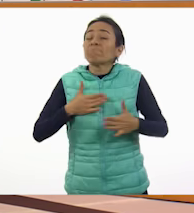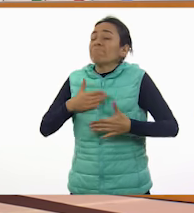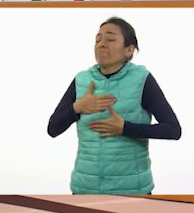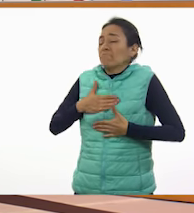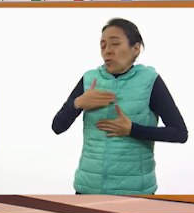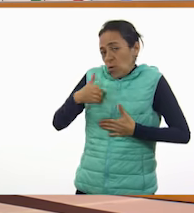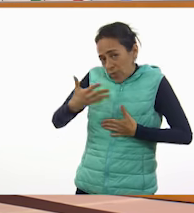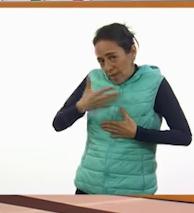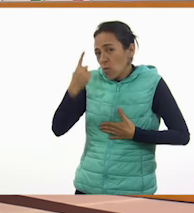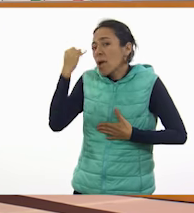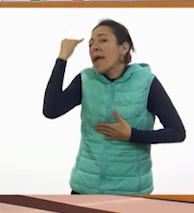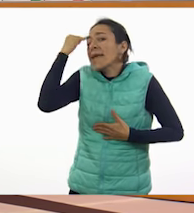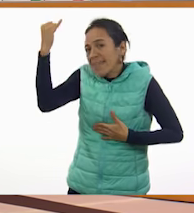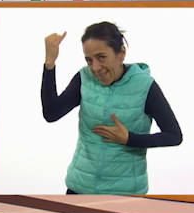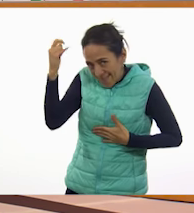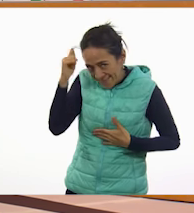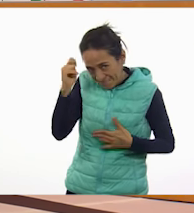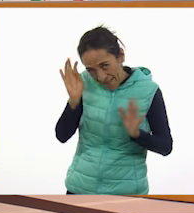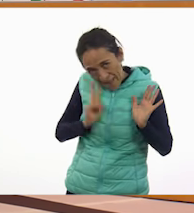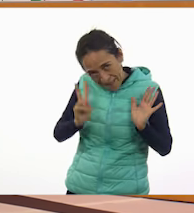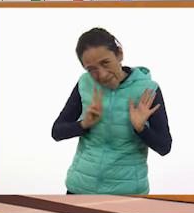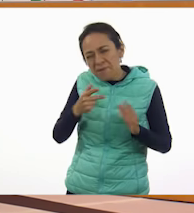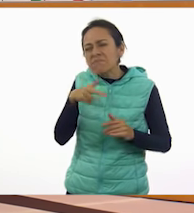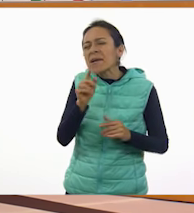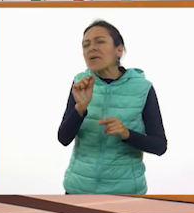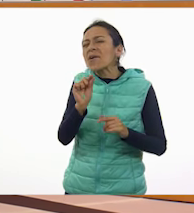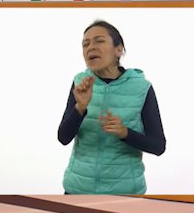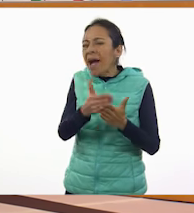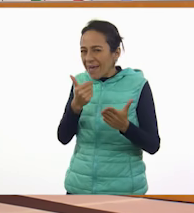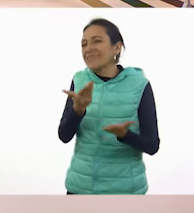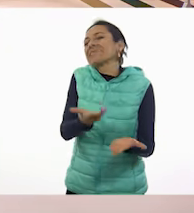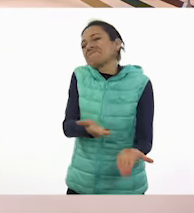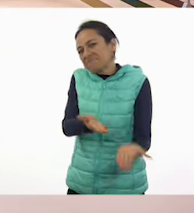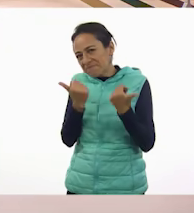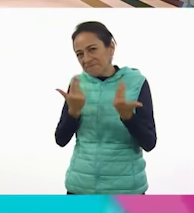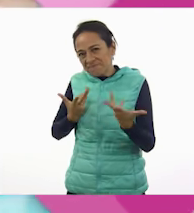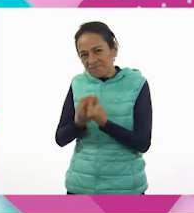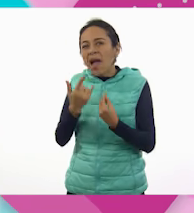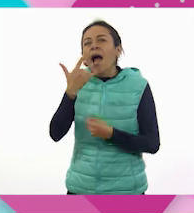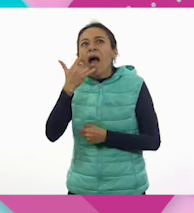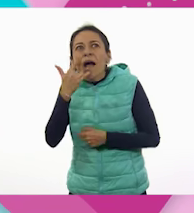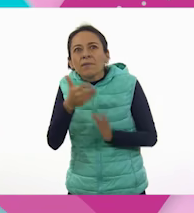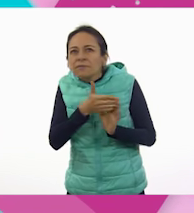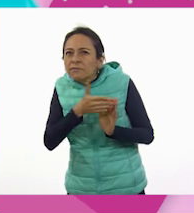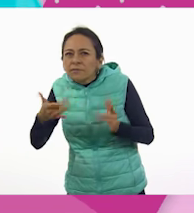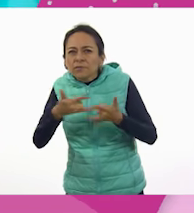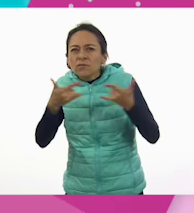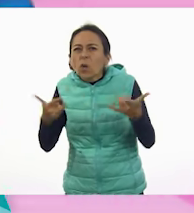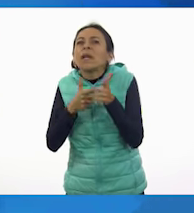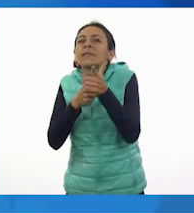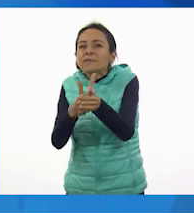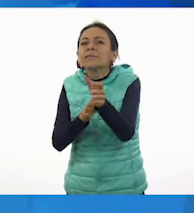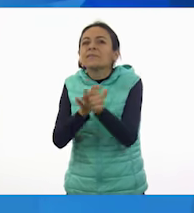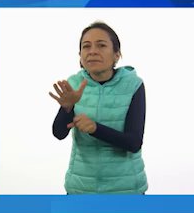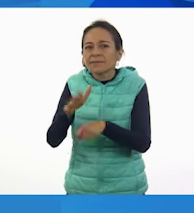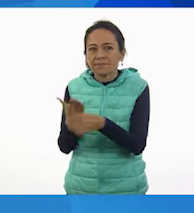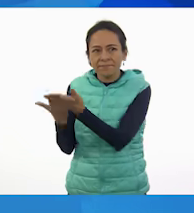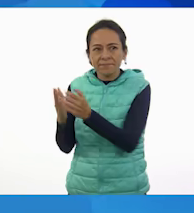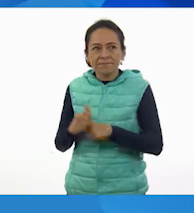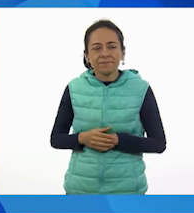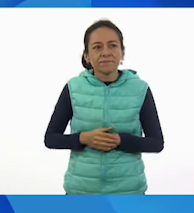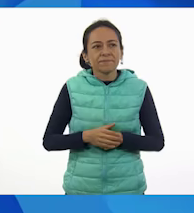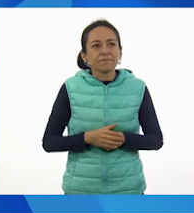quisiera que me acompañaran a ver cómo siguió la historia. A ver, pues vamos a ver. Hola, tía.